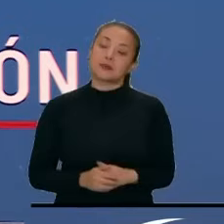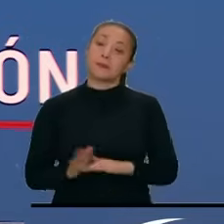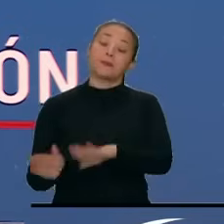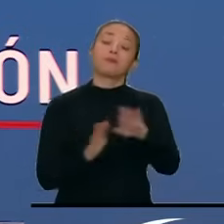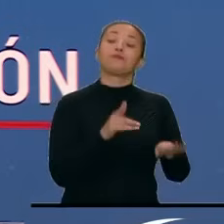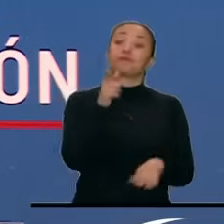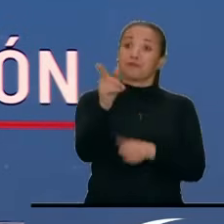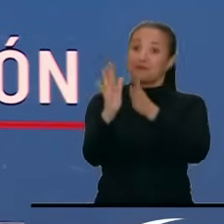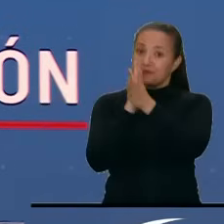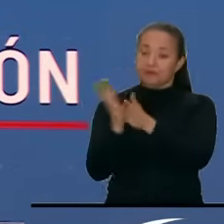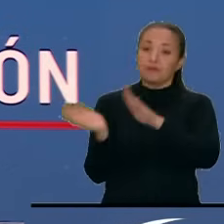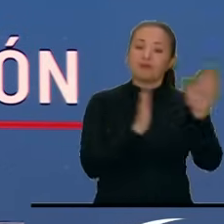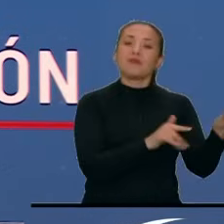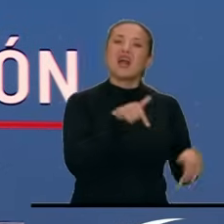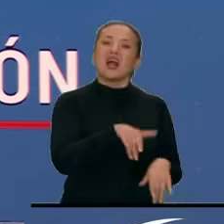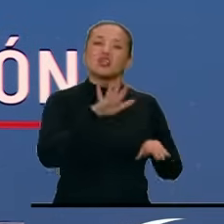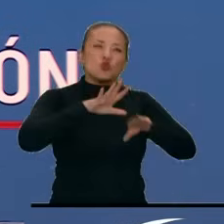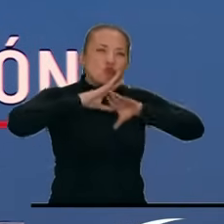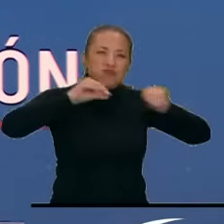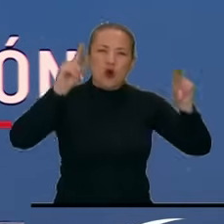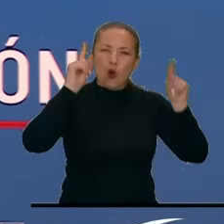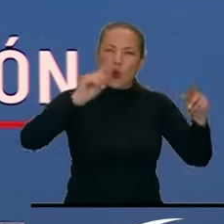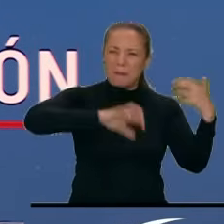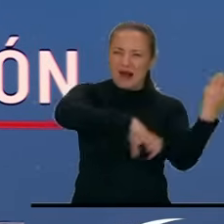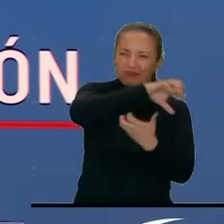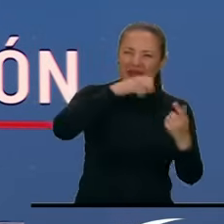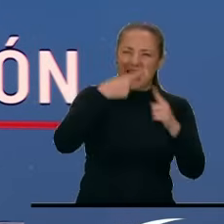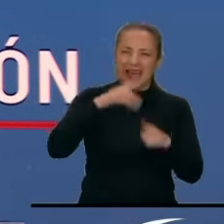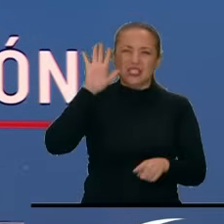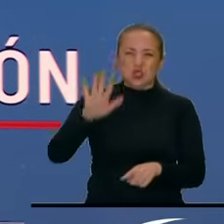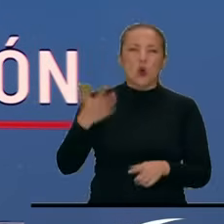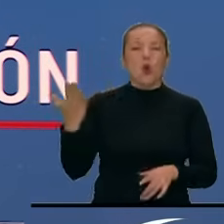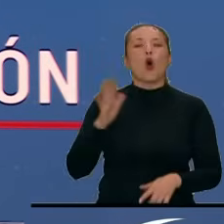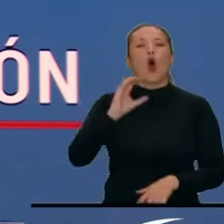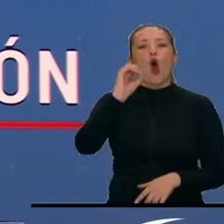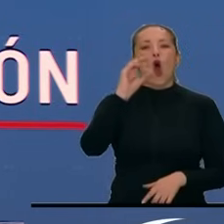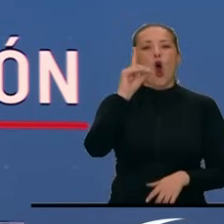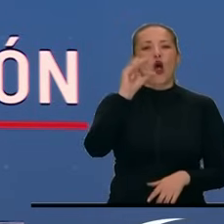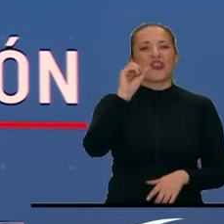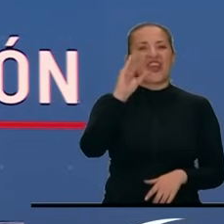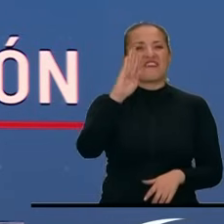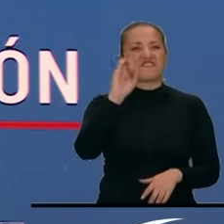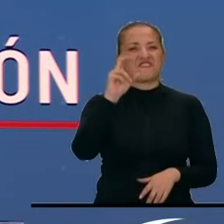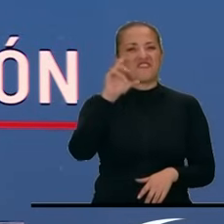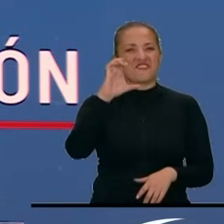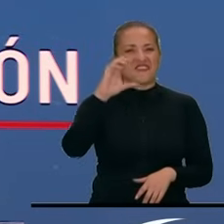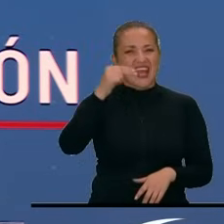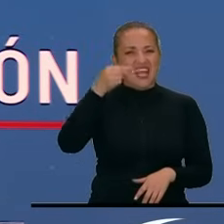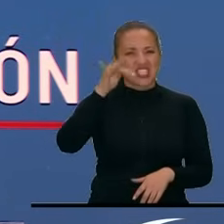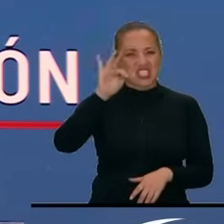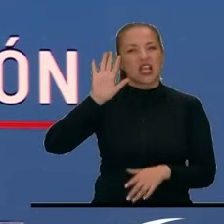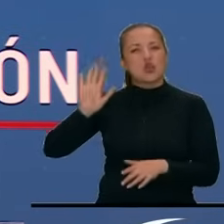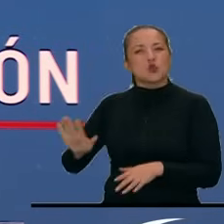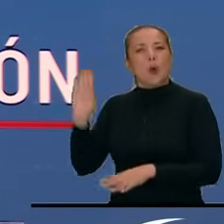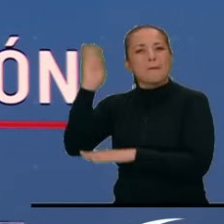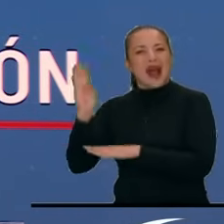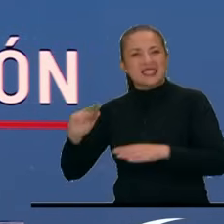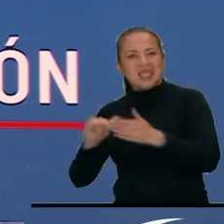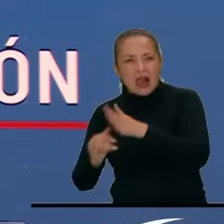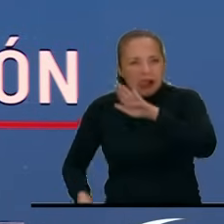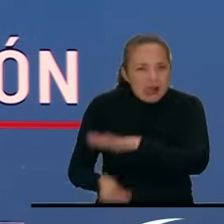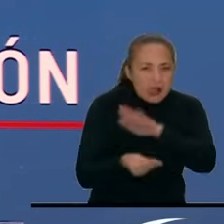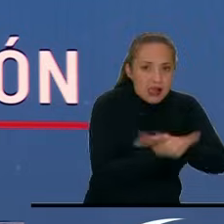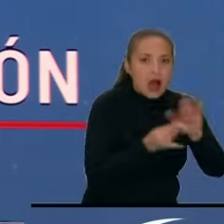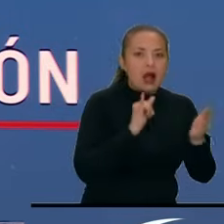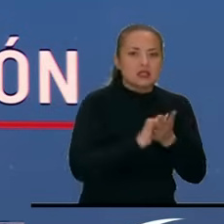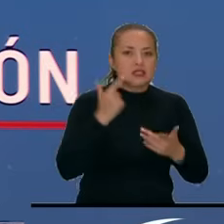entre tanto el escándalo de odebrecht desató un nuevo pulso entre el presidente Petro y el fiscal Barbosa el jefe de lenta investigador recordó